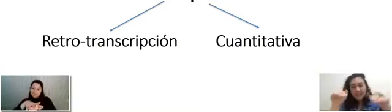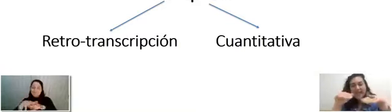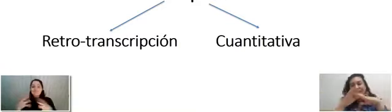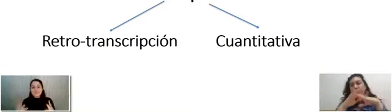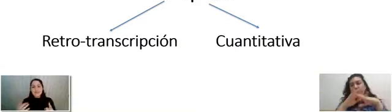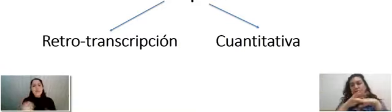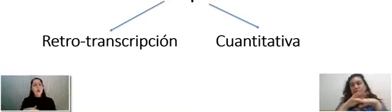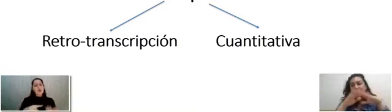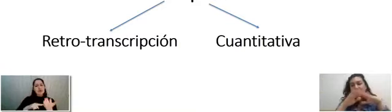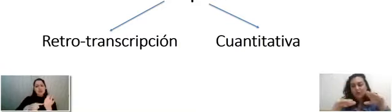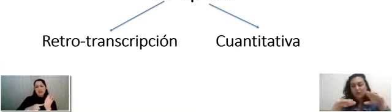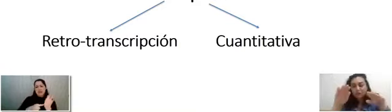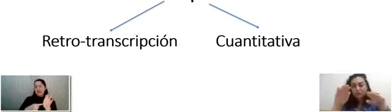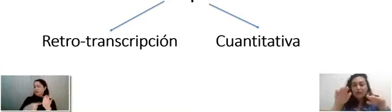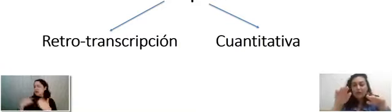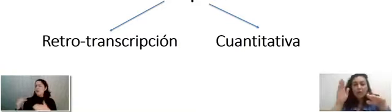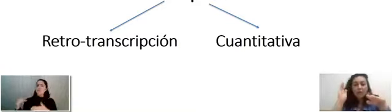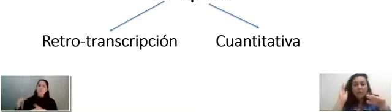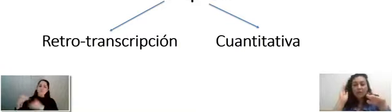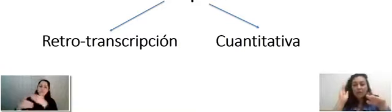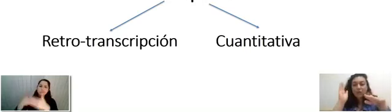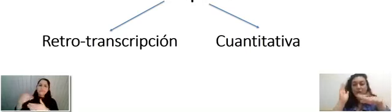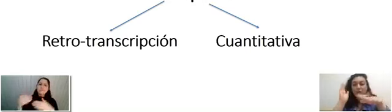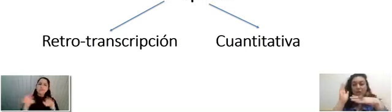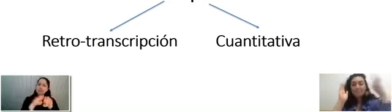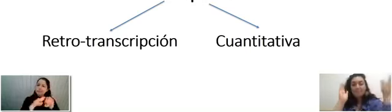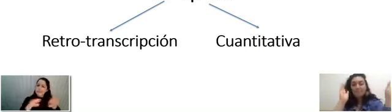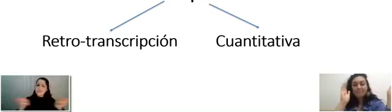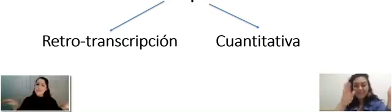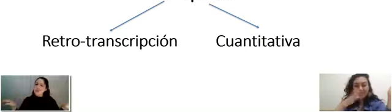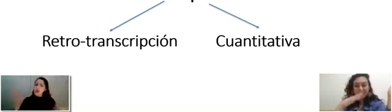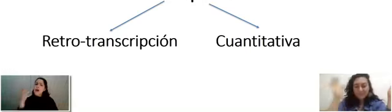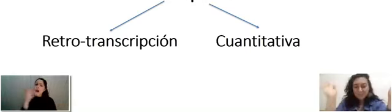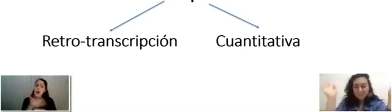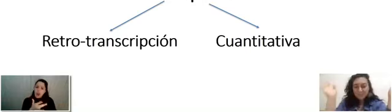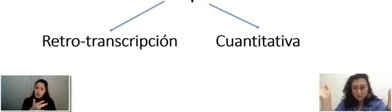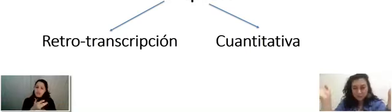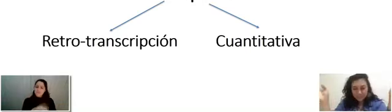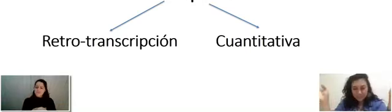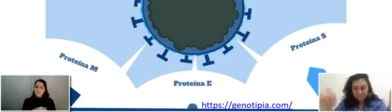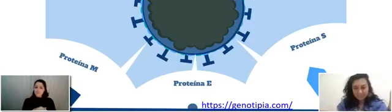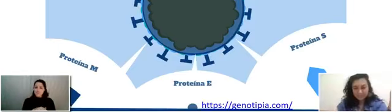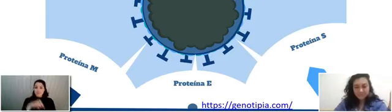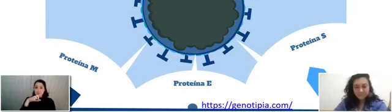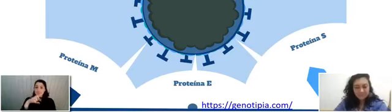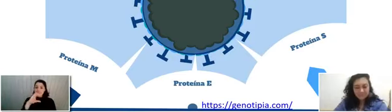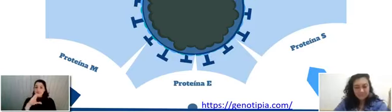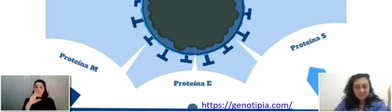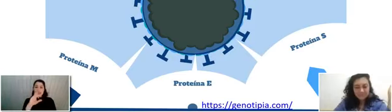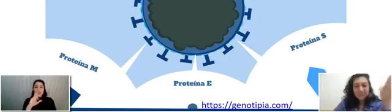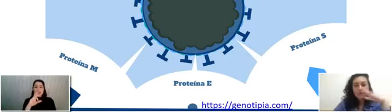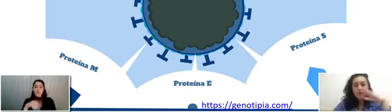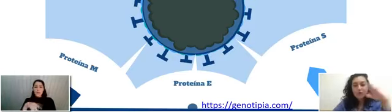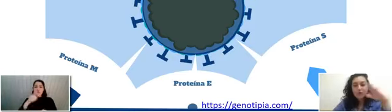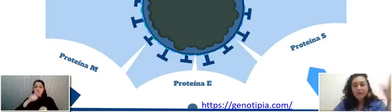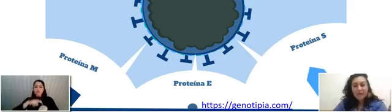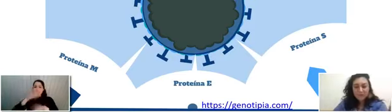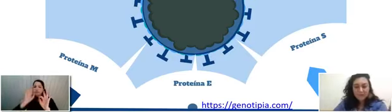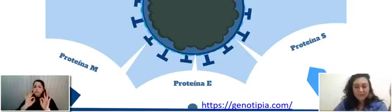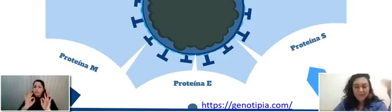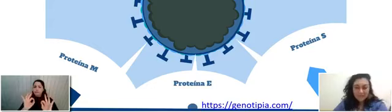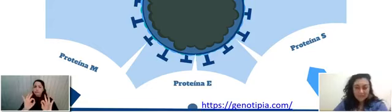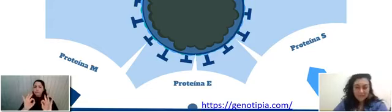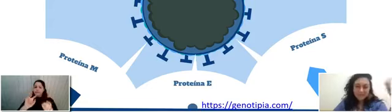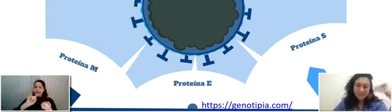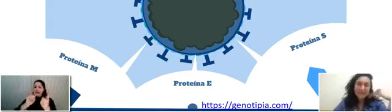términos científicos un momento pre- y post-PCR. O sea, hubo un cambio de paradigma